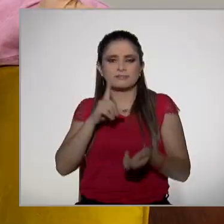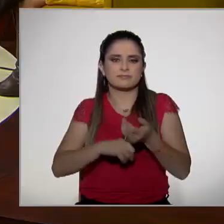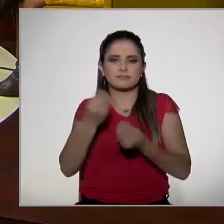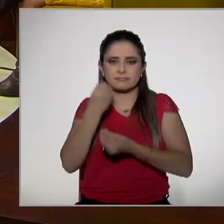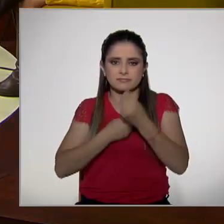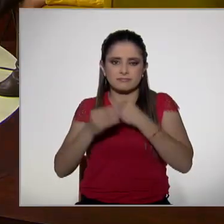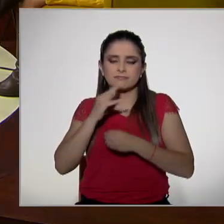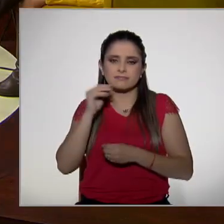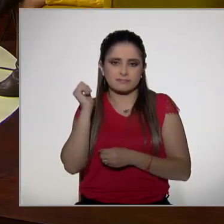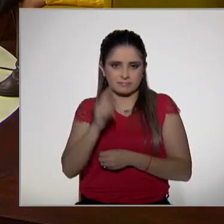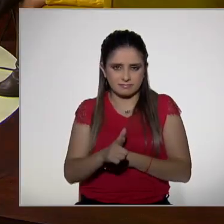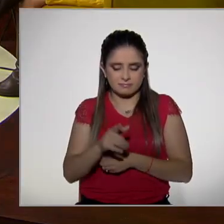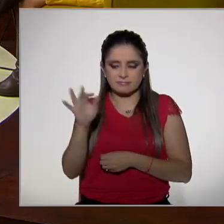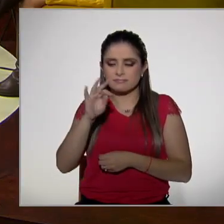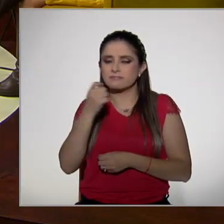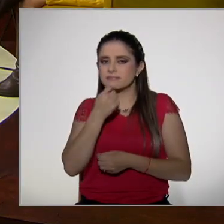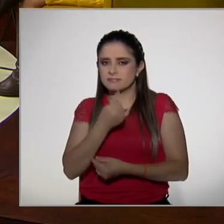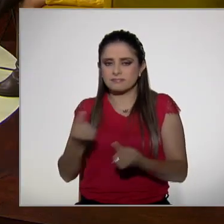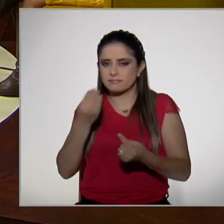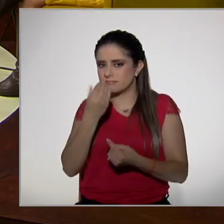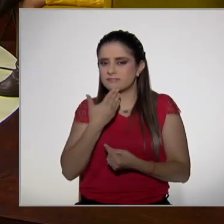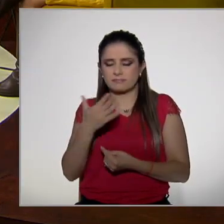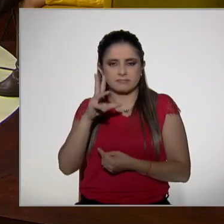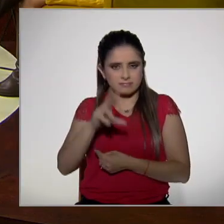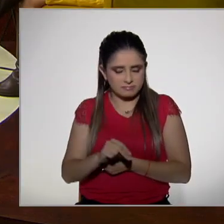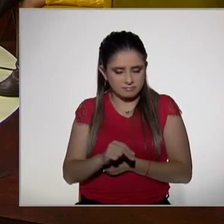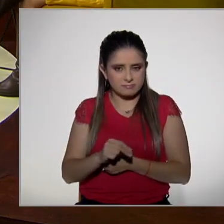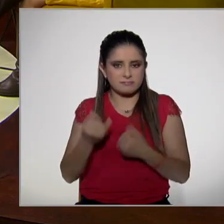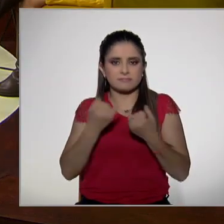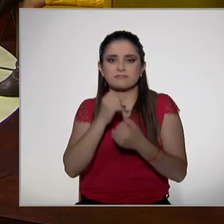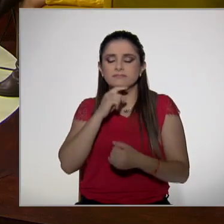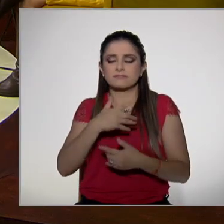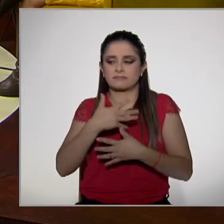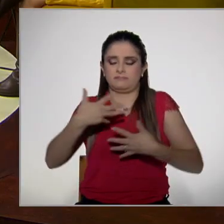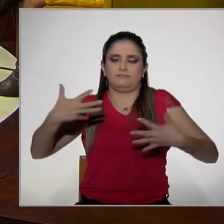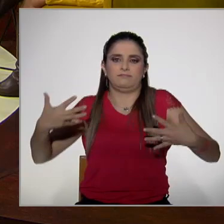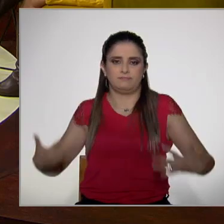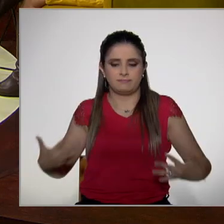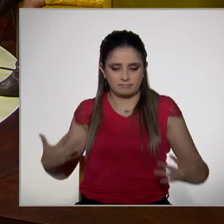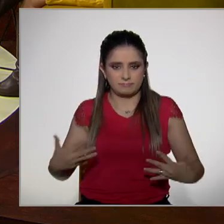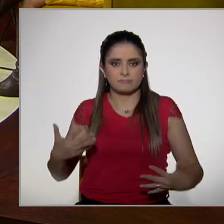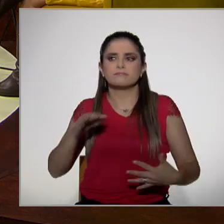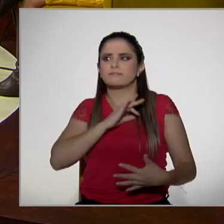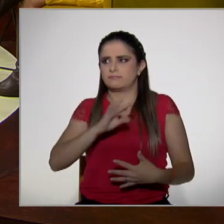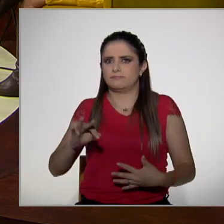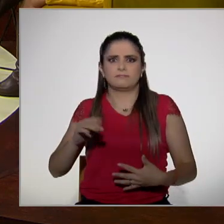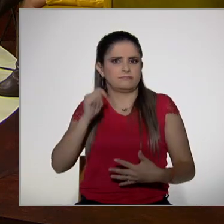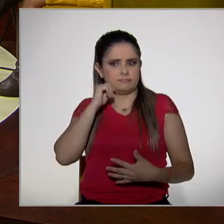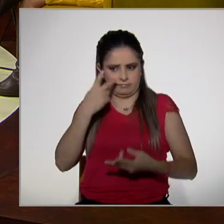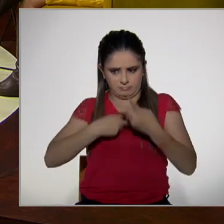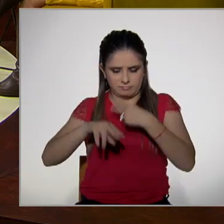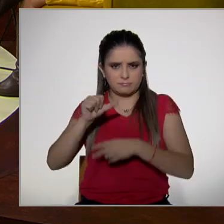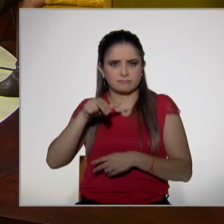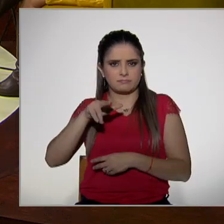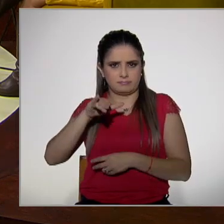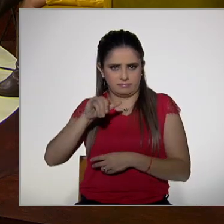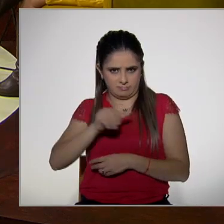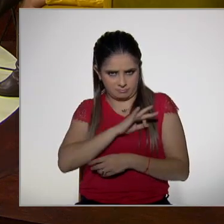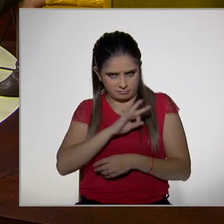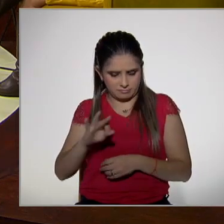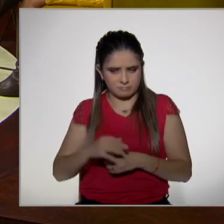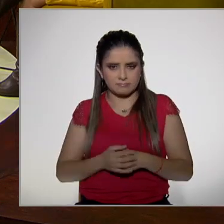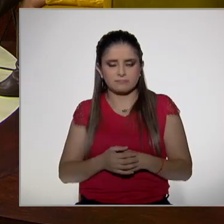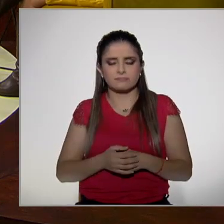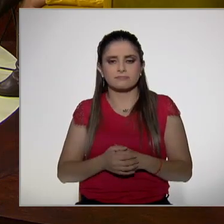cien niños que no comen adecuadamente inclusive en obesidad puede presentarse anemia como lo aclaró anteriormente pero siempre